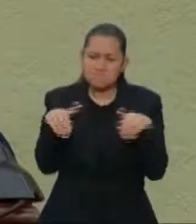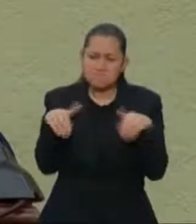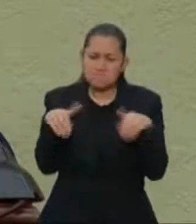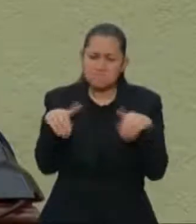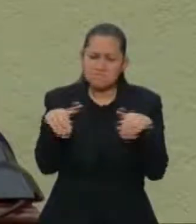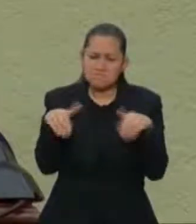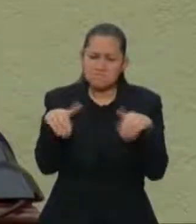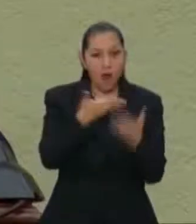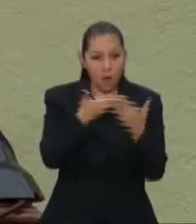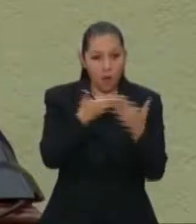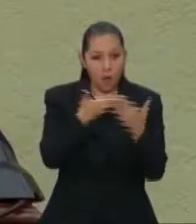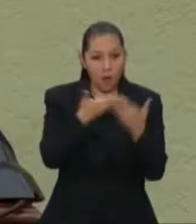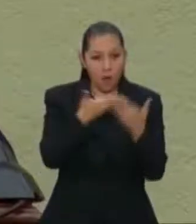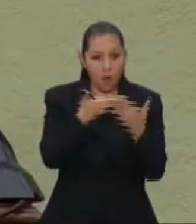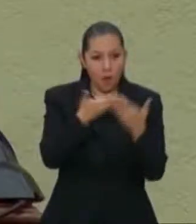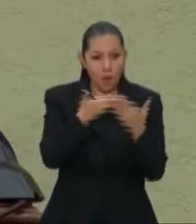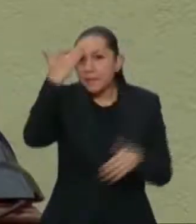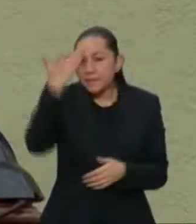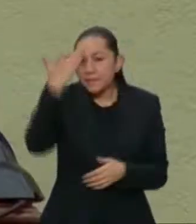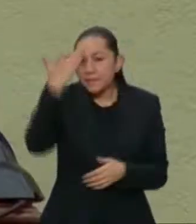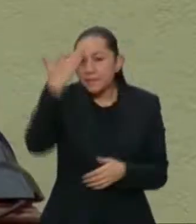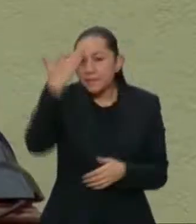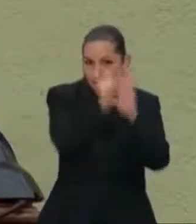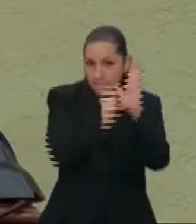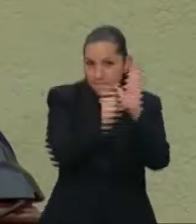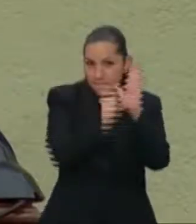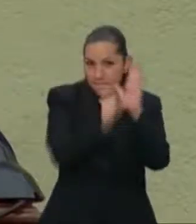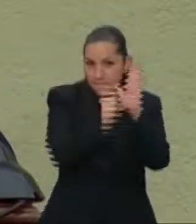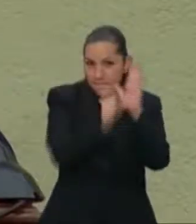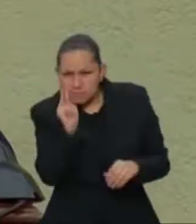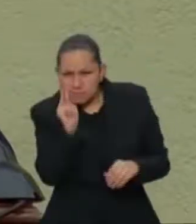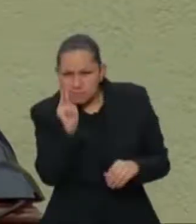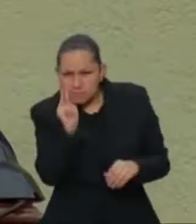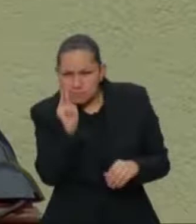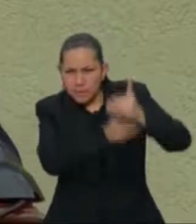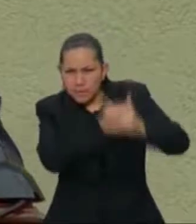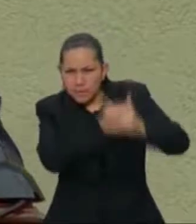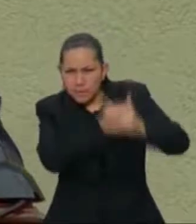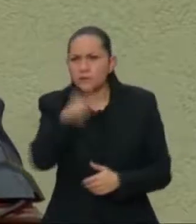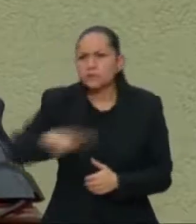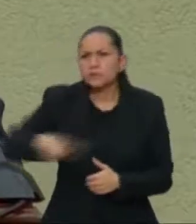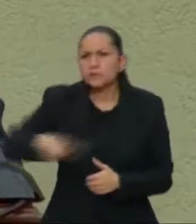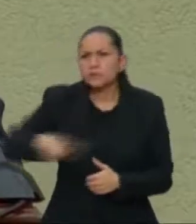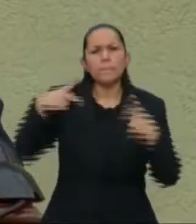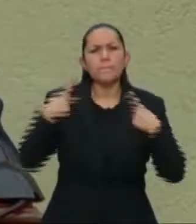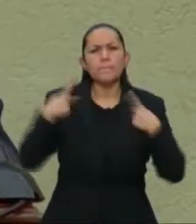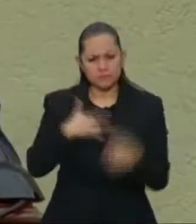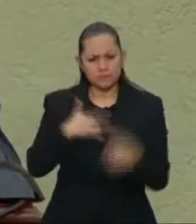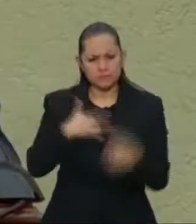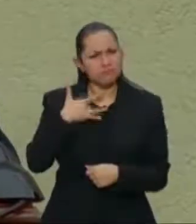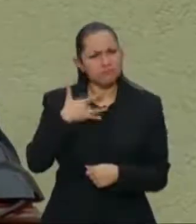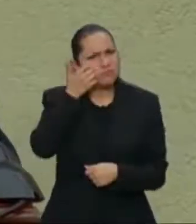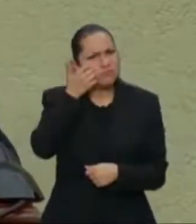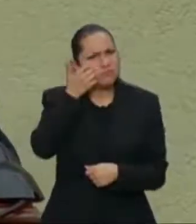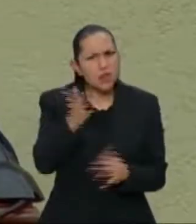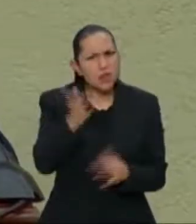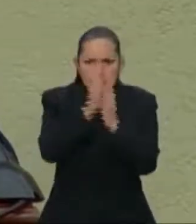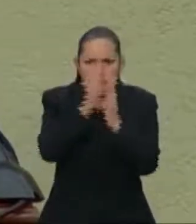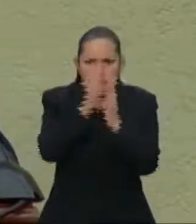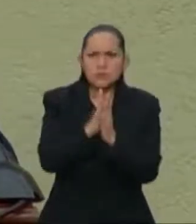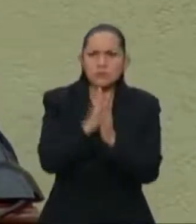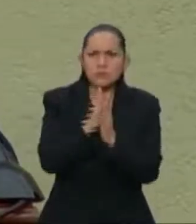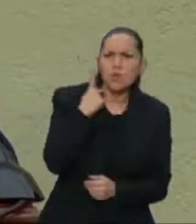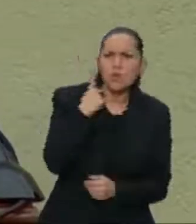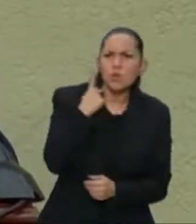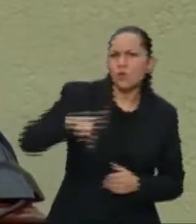de la elección más grande de la historia es una renovada convicción democrática de la ciudadanía y de sus organizaciones desde mi perspectiva